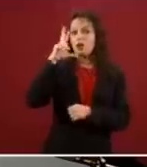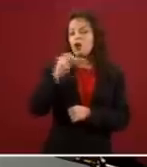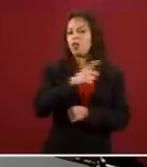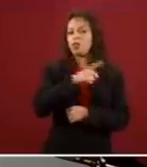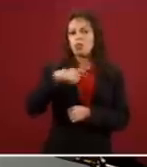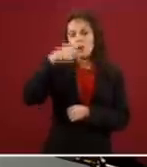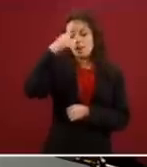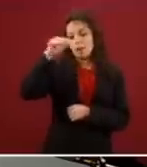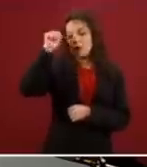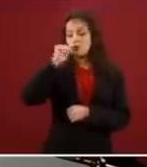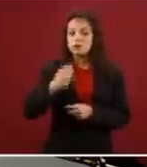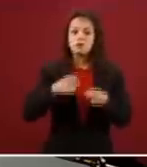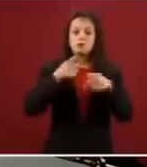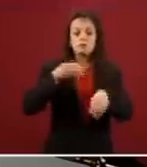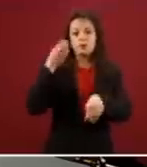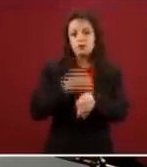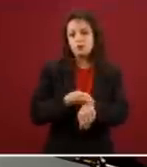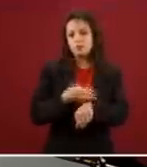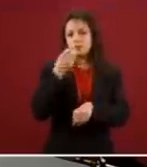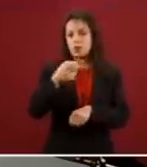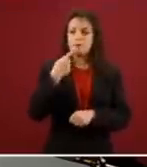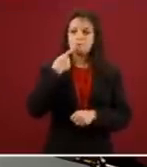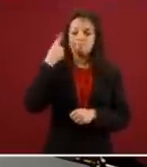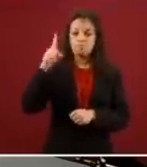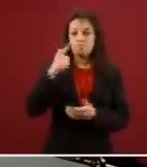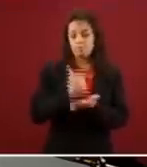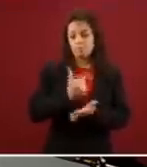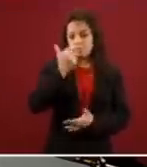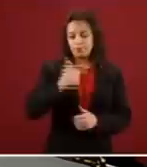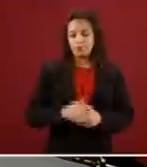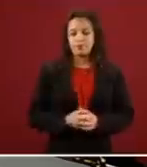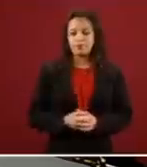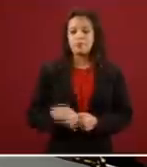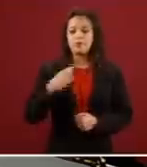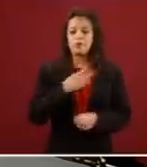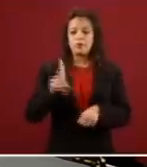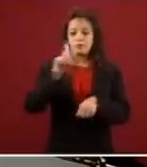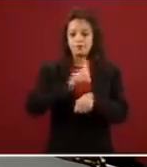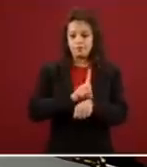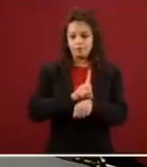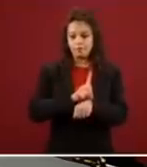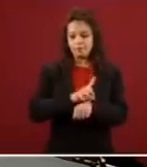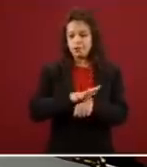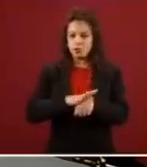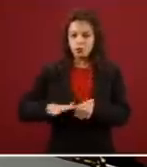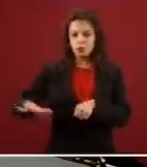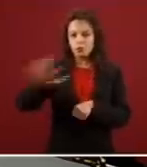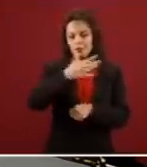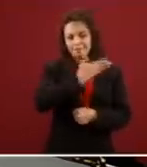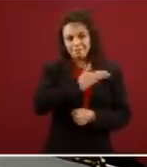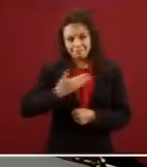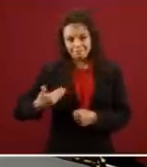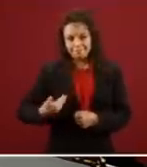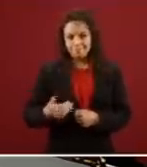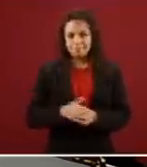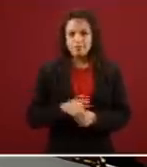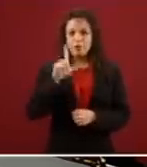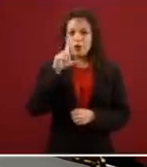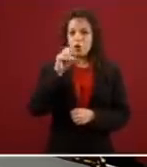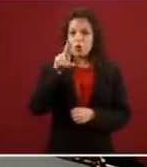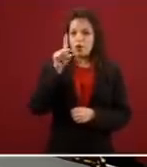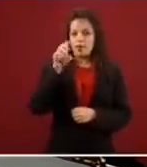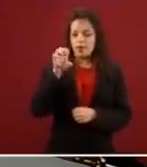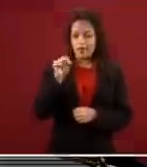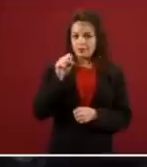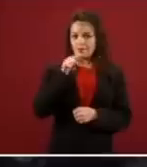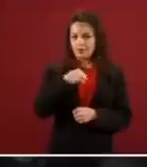Nada más, es la compañera. Buenos días, presidente. Buenos días a todos, mis compañeros también. Lourdes Piñasoria, de Abarlovento,